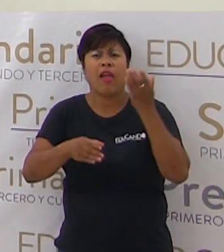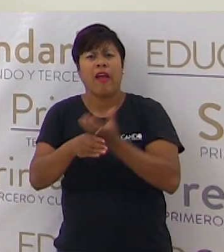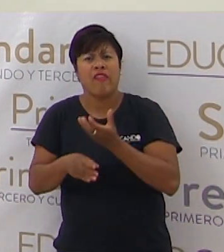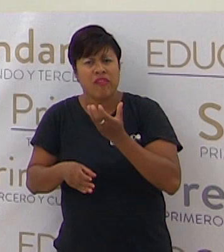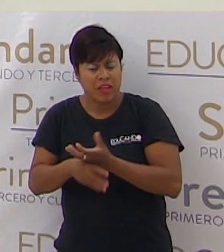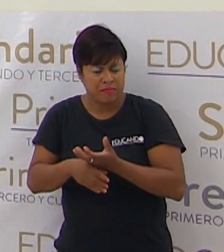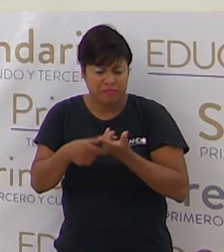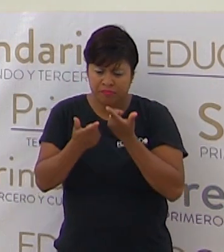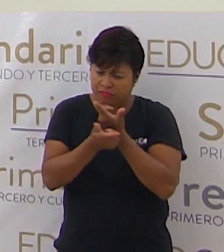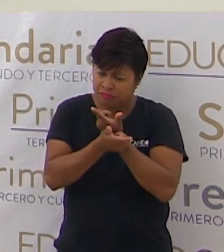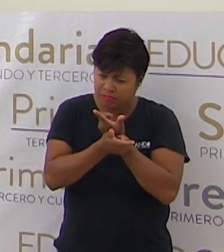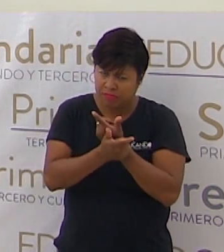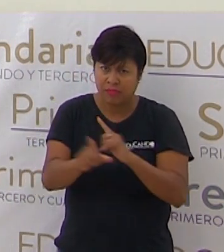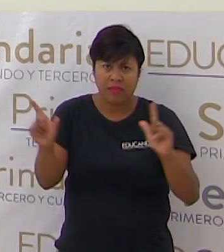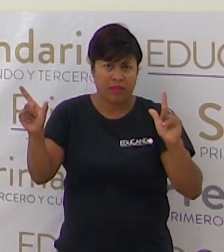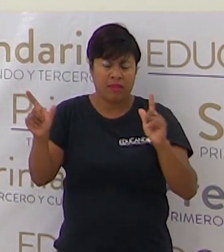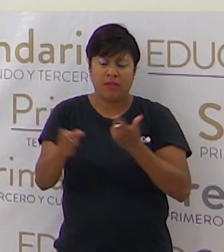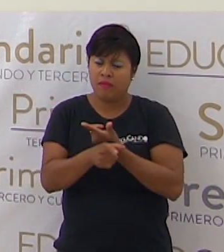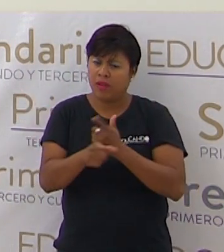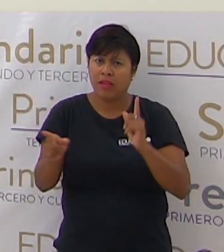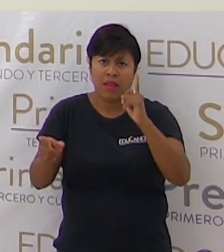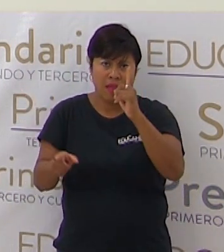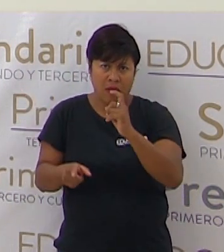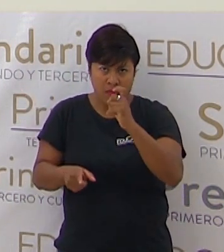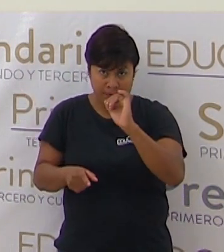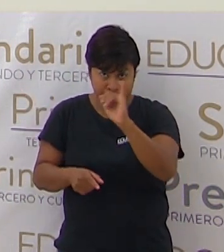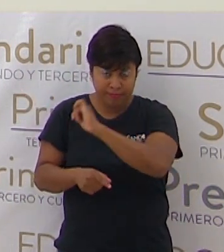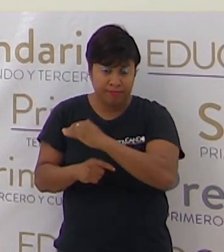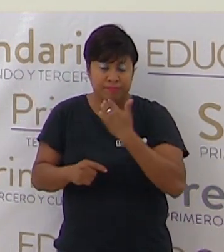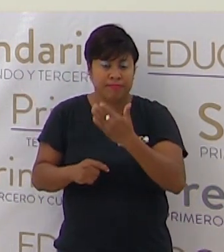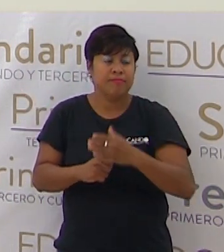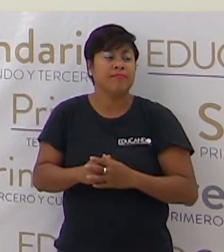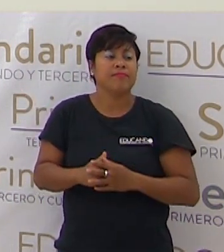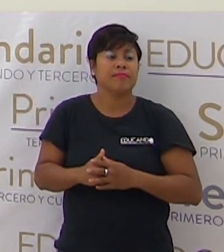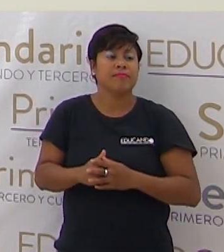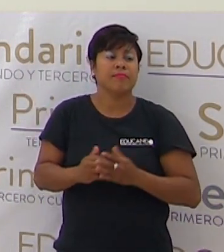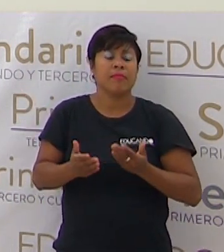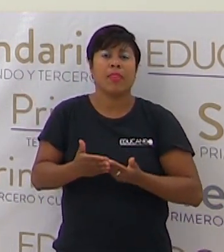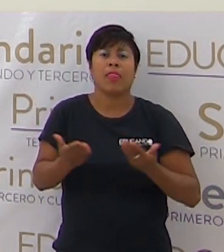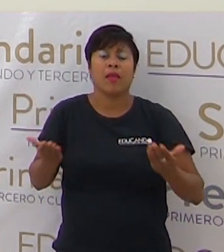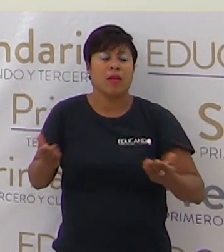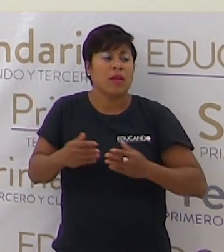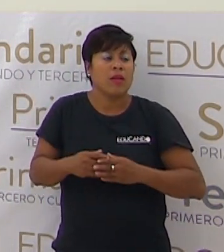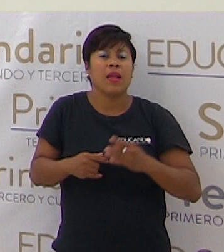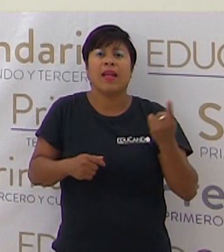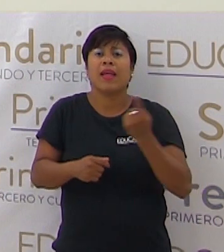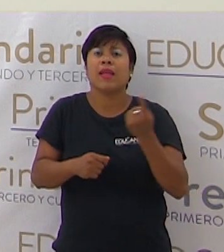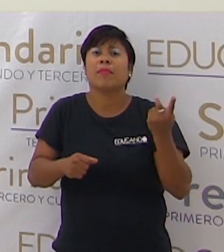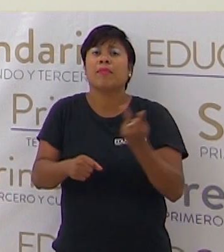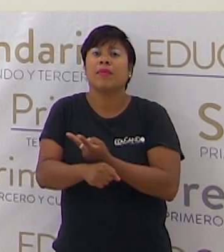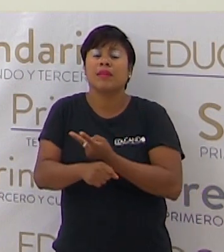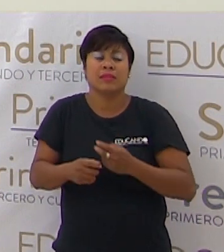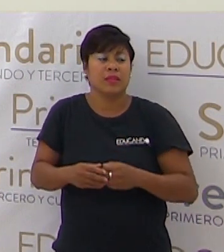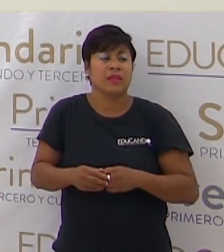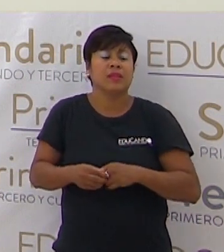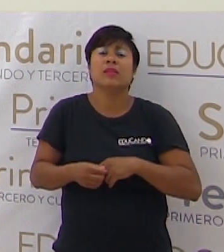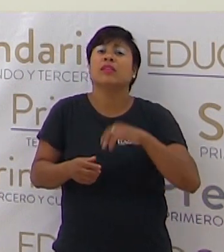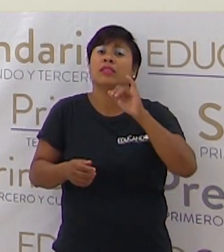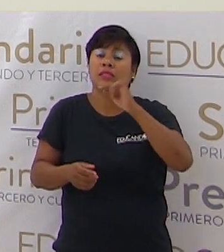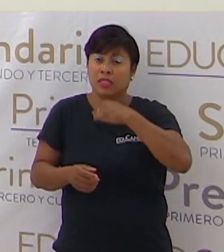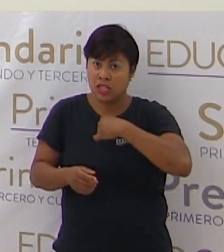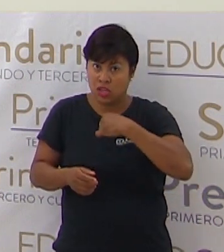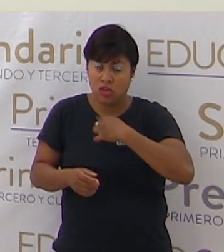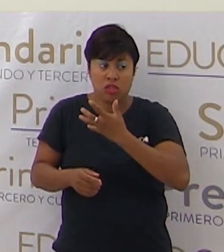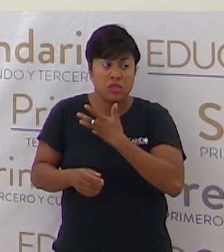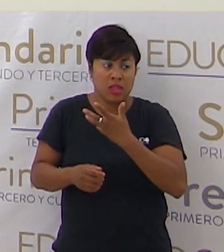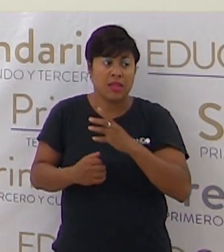café, de cualquier líquido, ¿sí? Muy bien. Ahora, ¿qué pasaría si yo